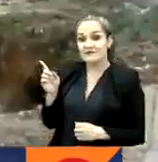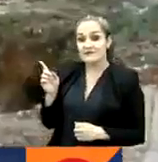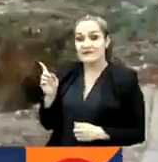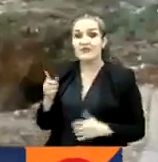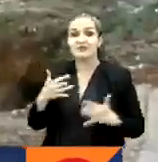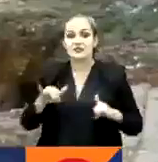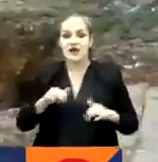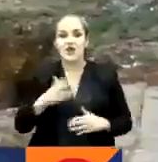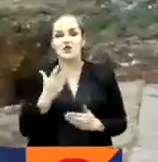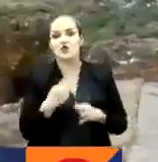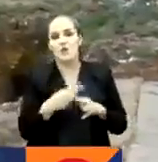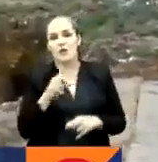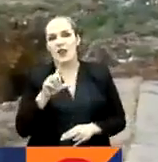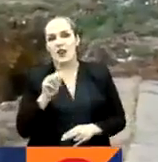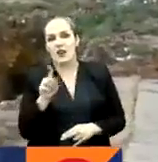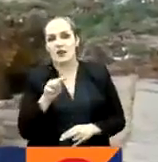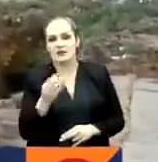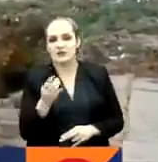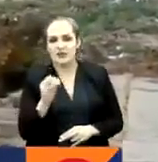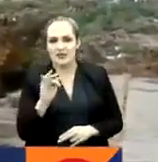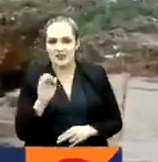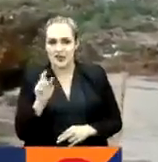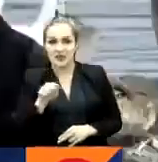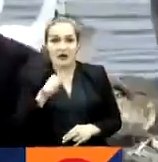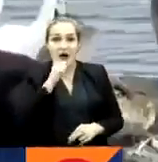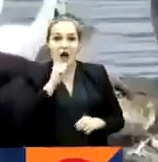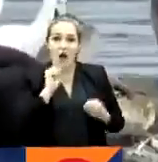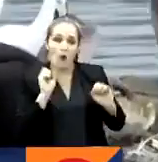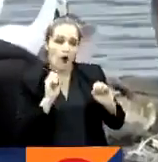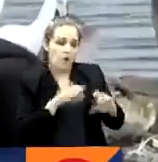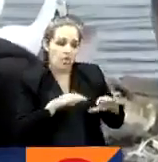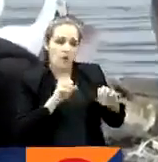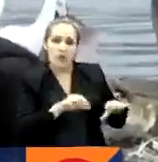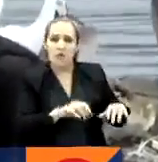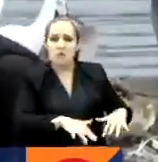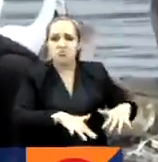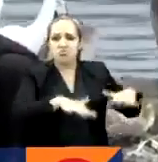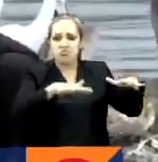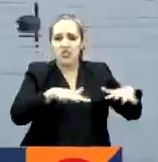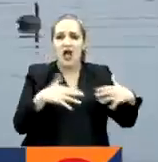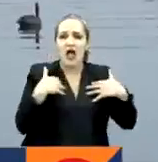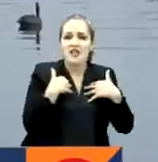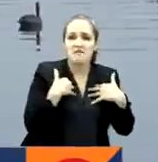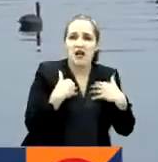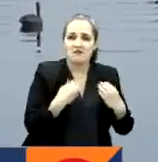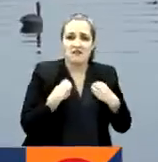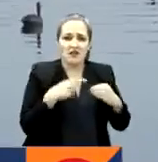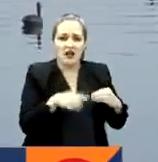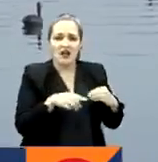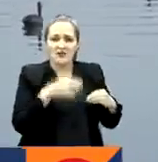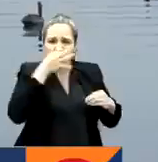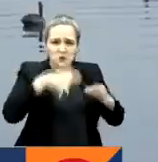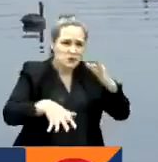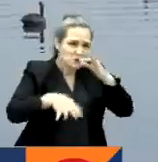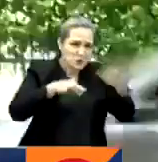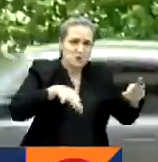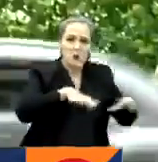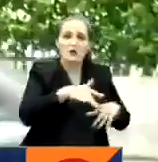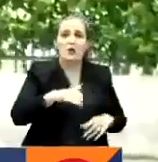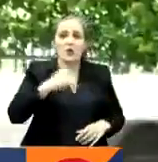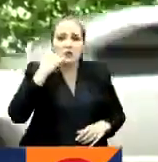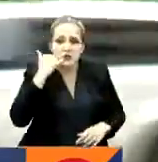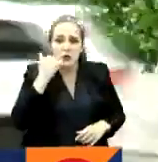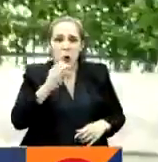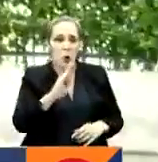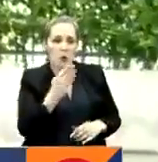que durante décadas ha afectado este cuerpo de agua y a los animales que lo habitan, al ser usado como un basurero y baño público.